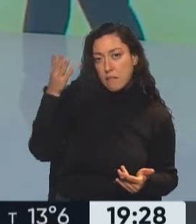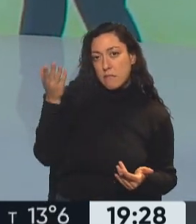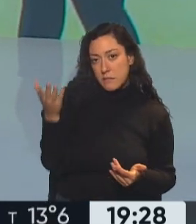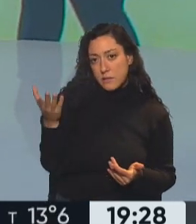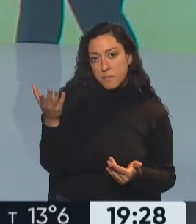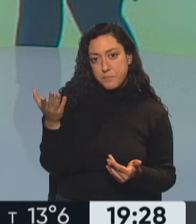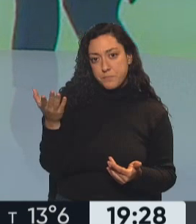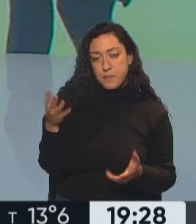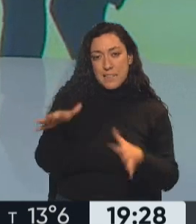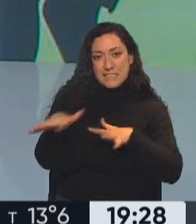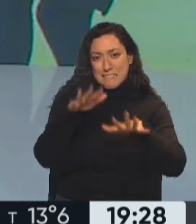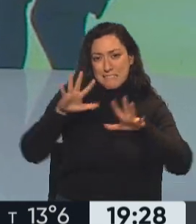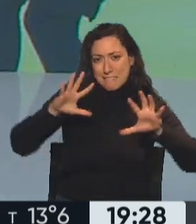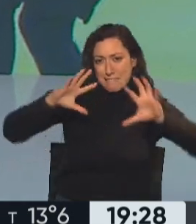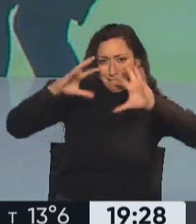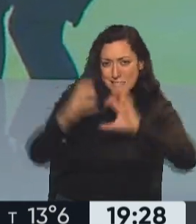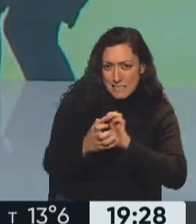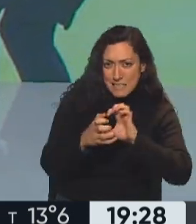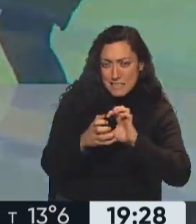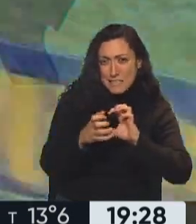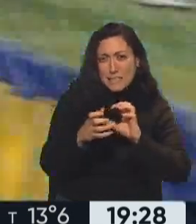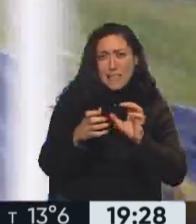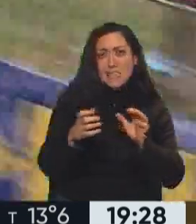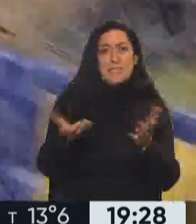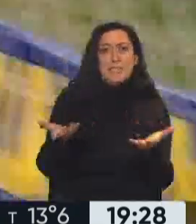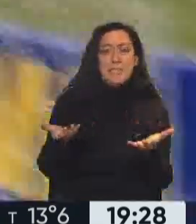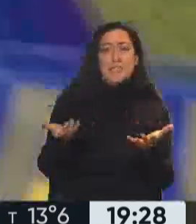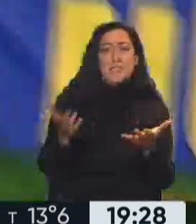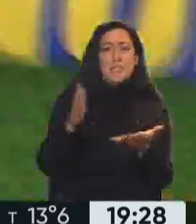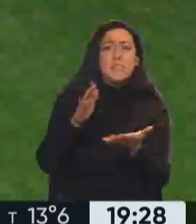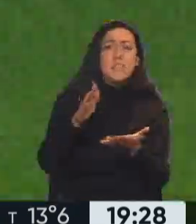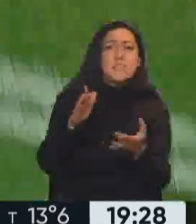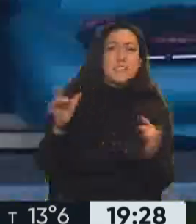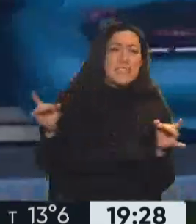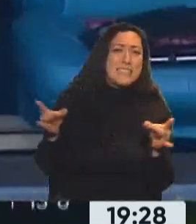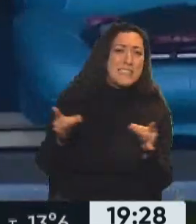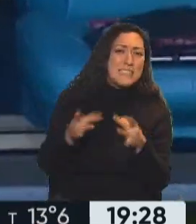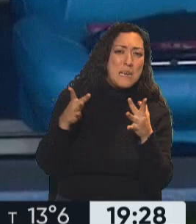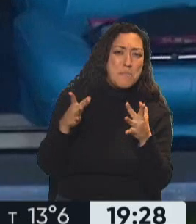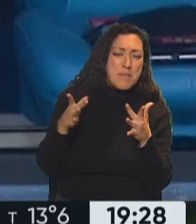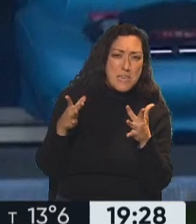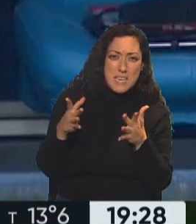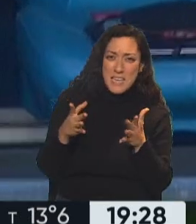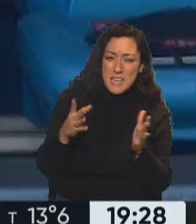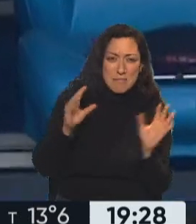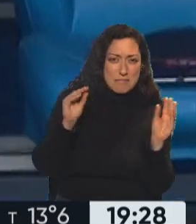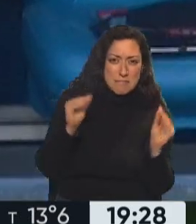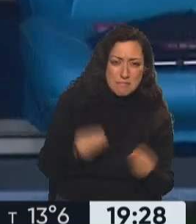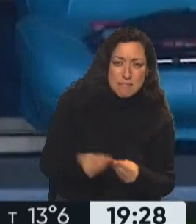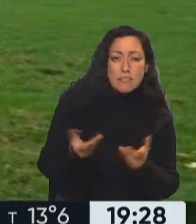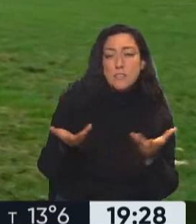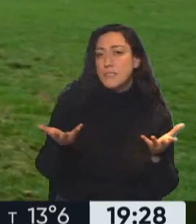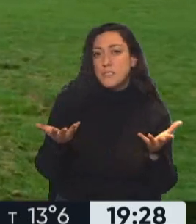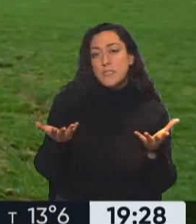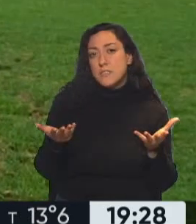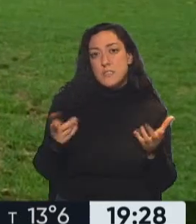de esta crisis, ¿no? Tras la derrota frente a su enemigo en cancha, que es Racing. Bueno,